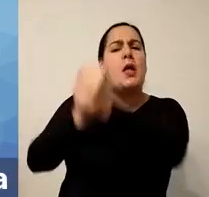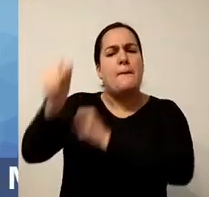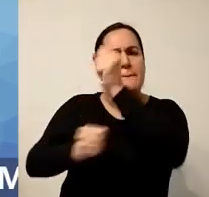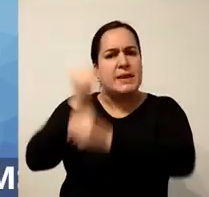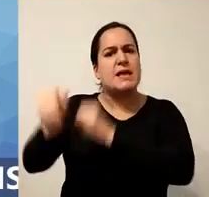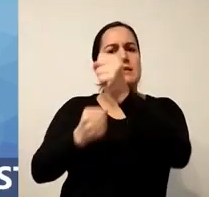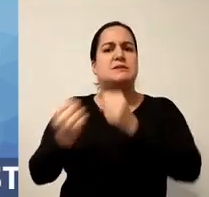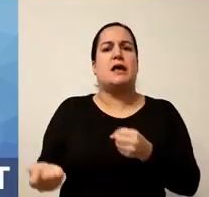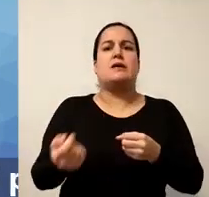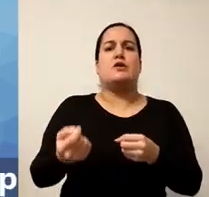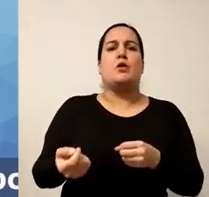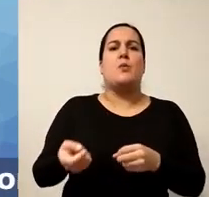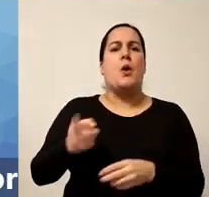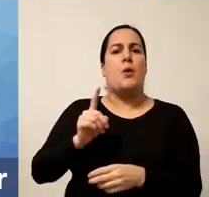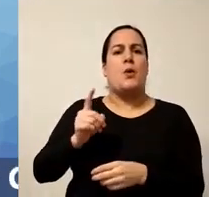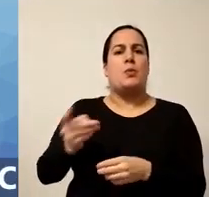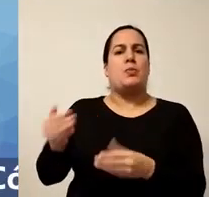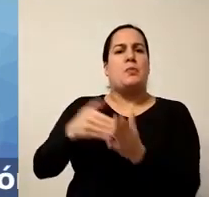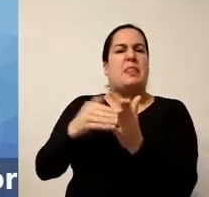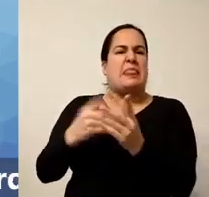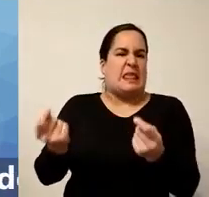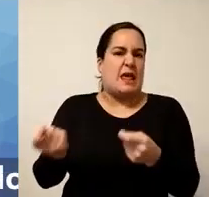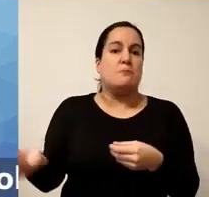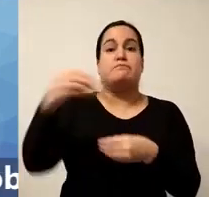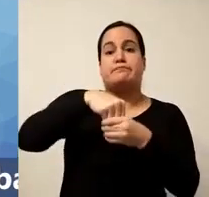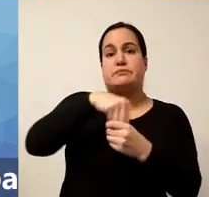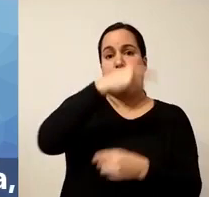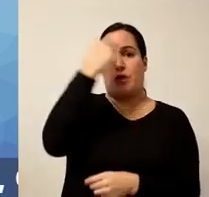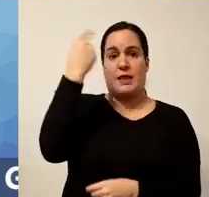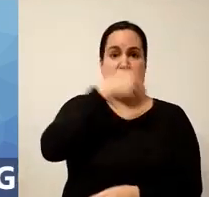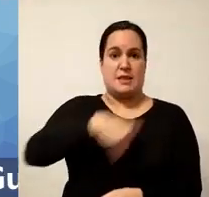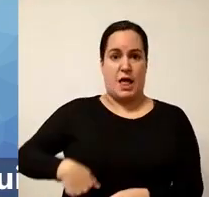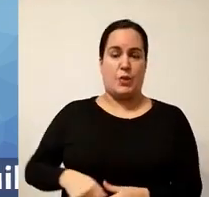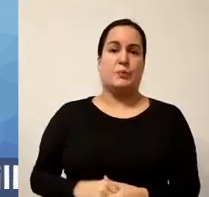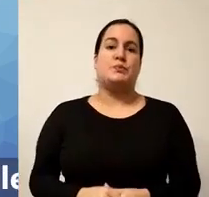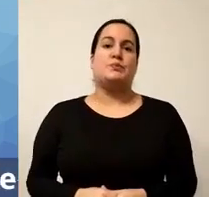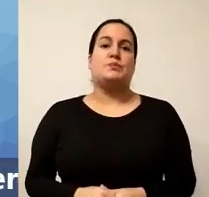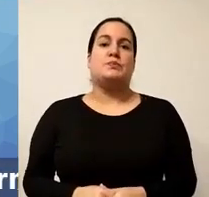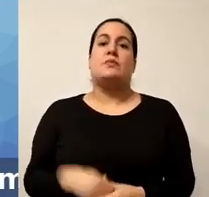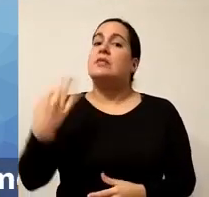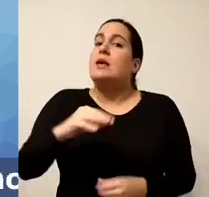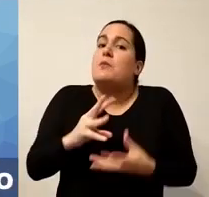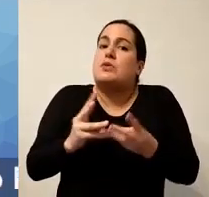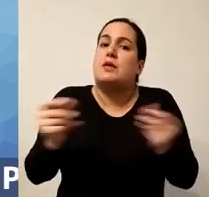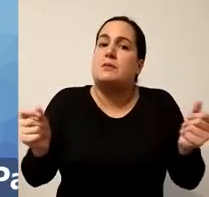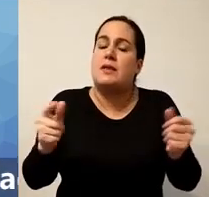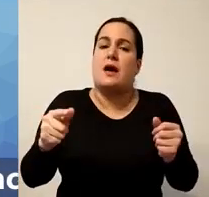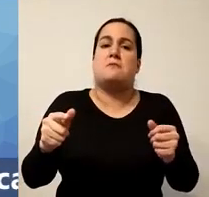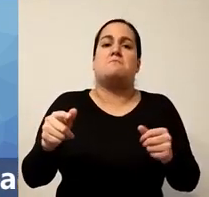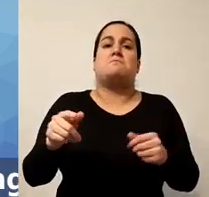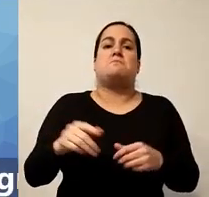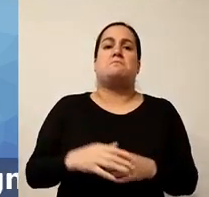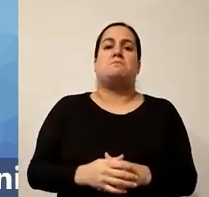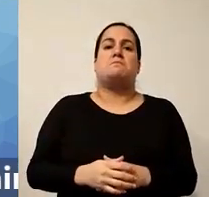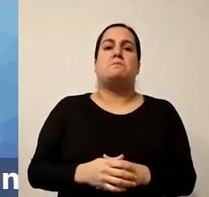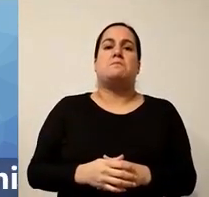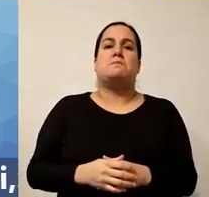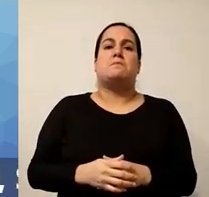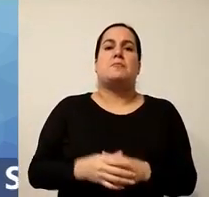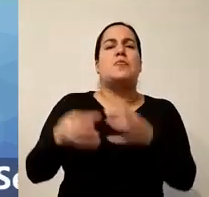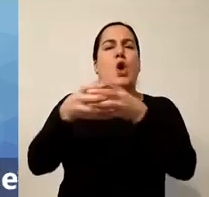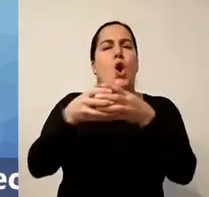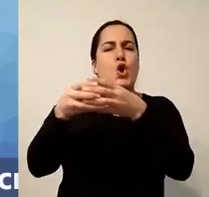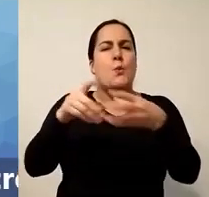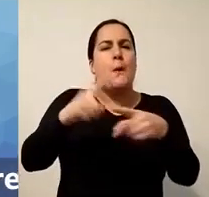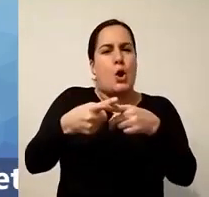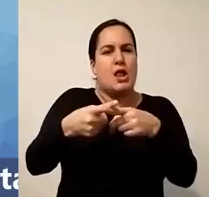un negocio tenemos que probar vivir la industria extractiva reorientar toda la producción para las necesidades